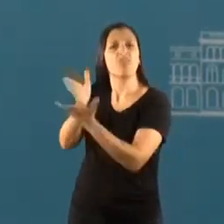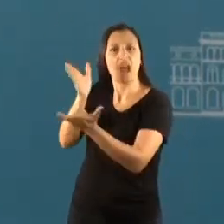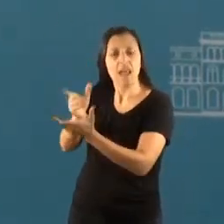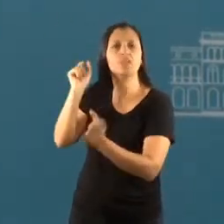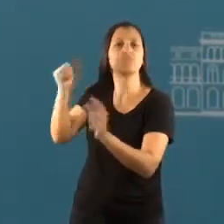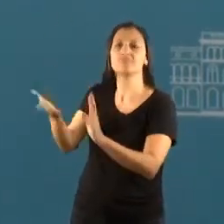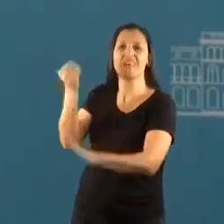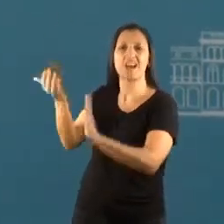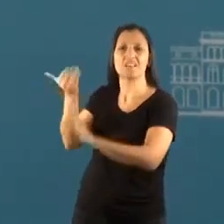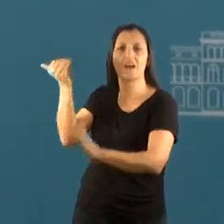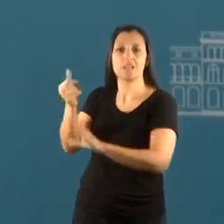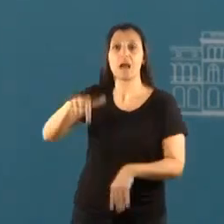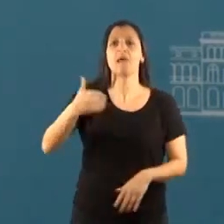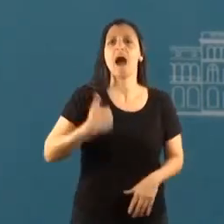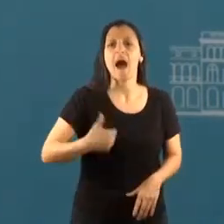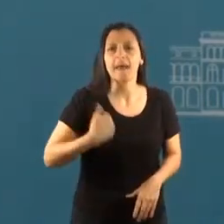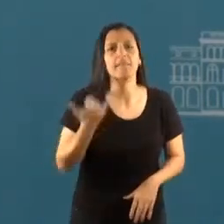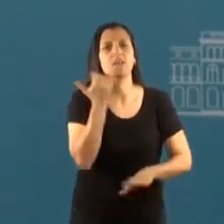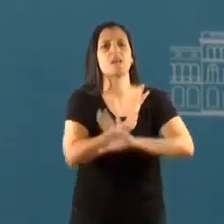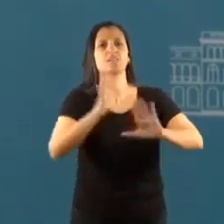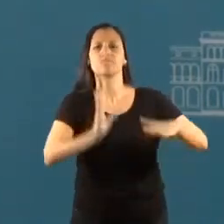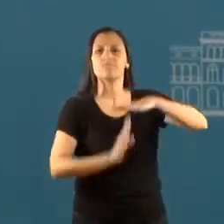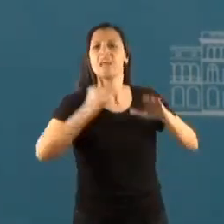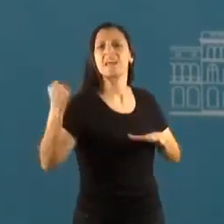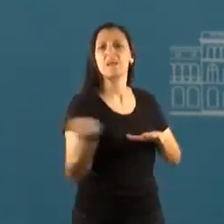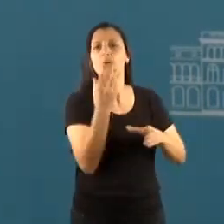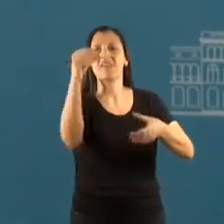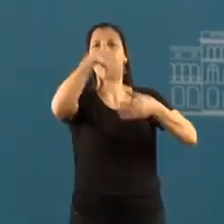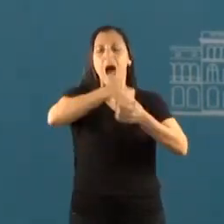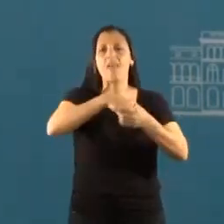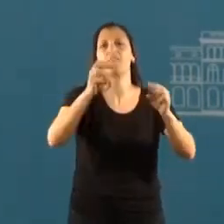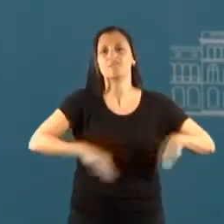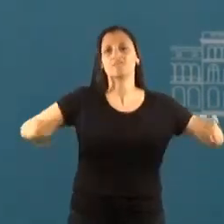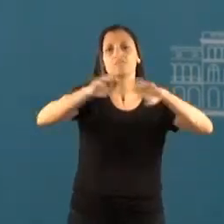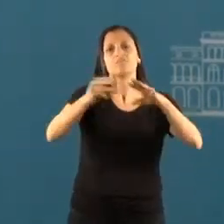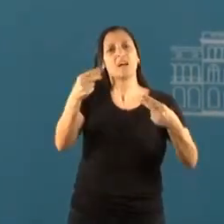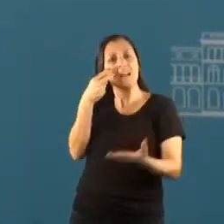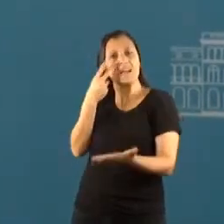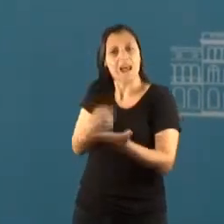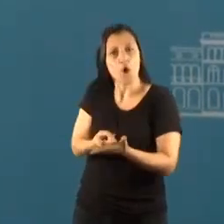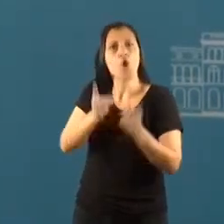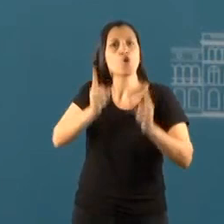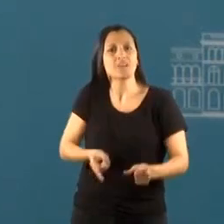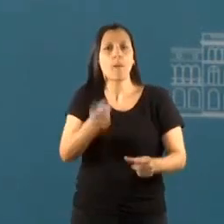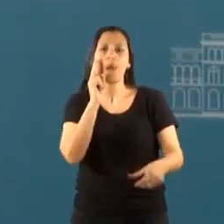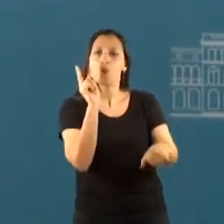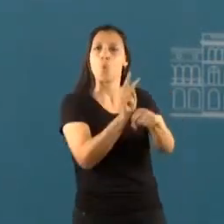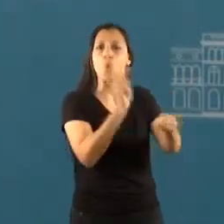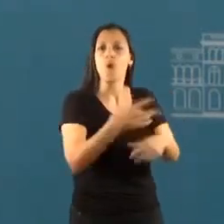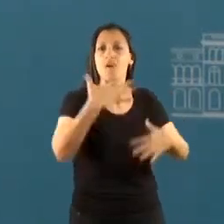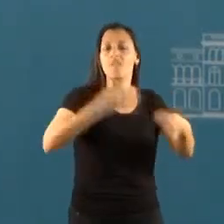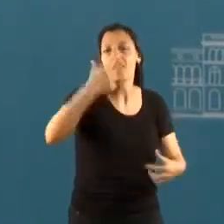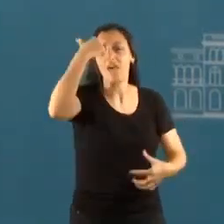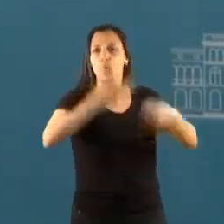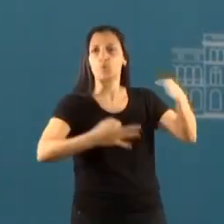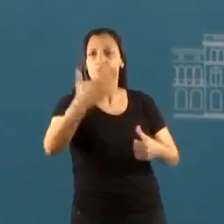derechohabientes. Argentina ocupa un lugar central en el concierto de las naciones, en el reconocimiento de la verdad, la justicia y la